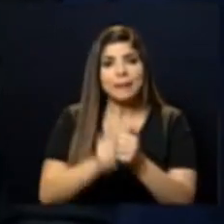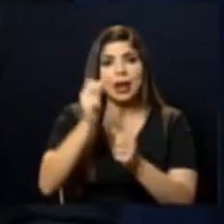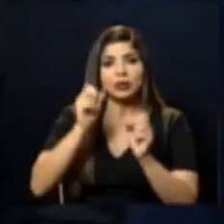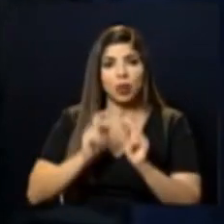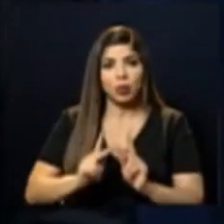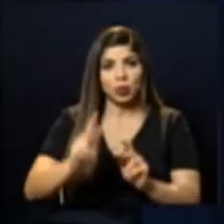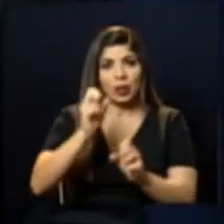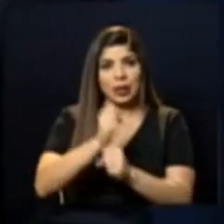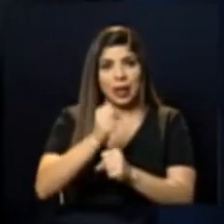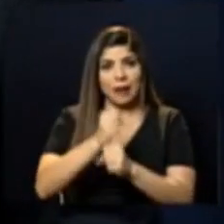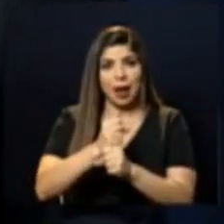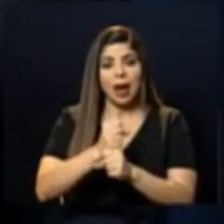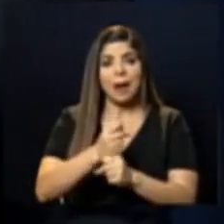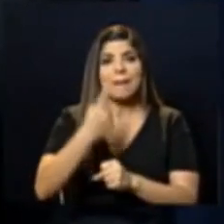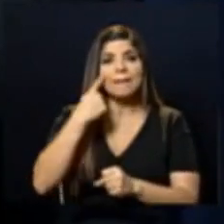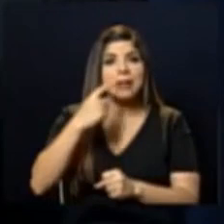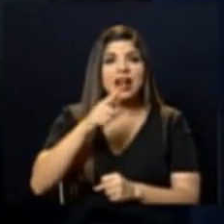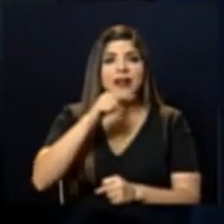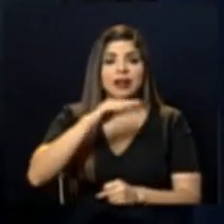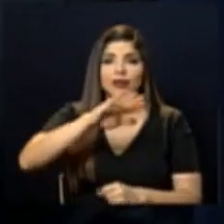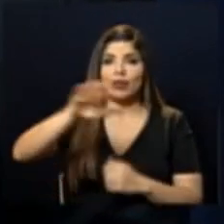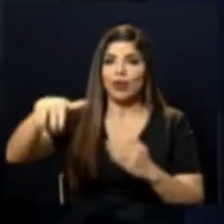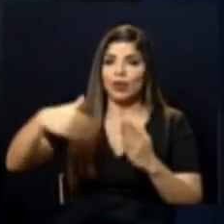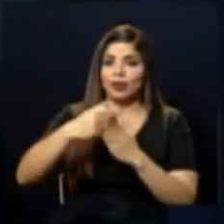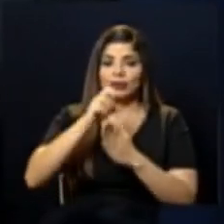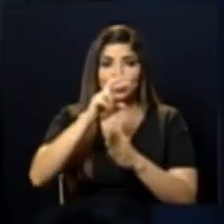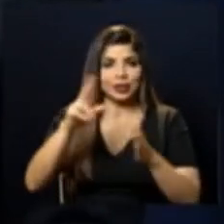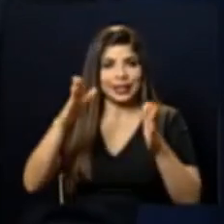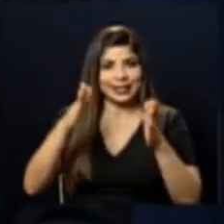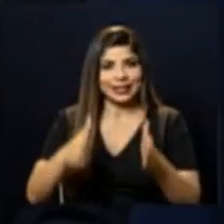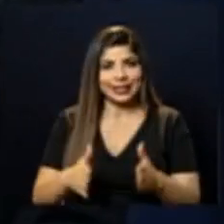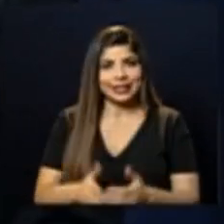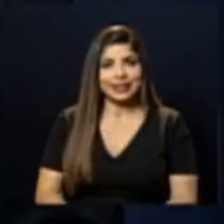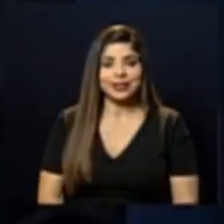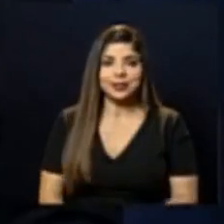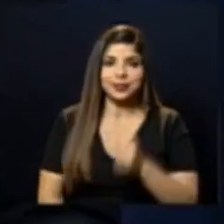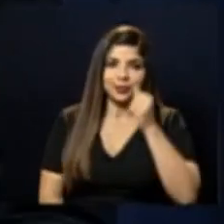empleo para las y los costarricenses.